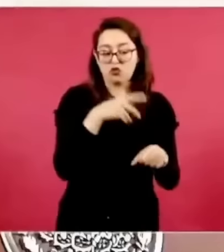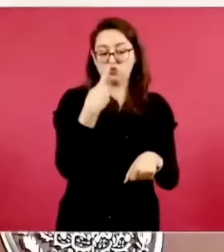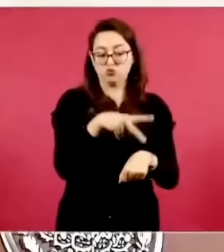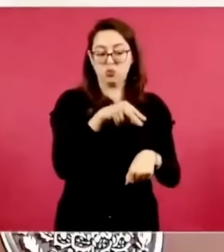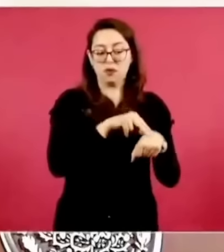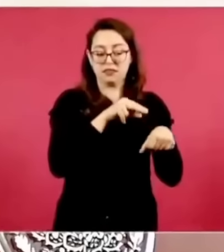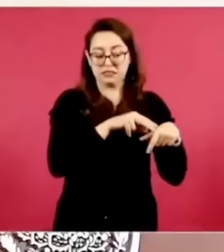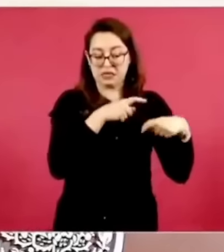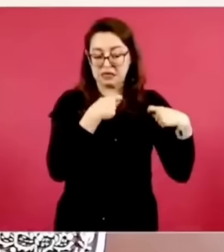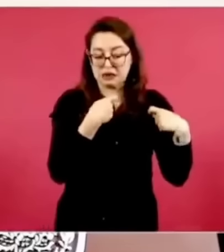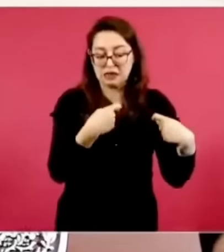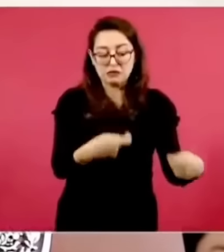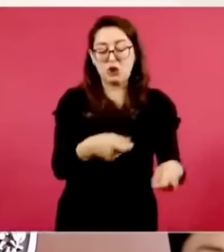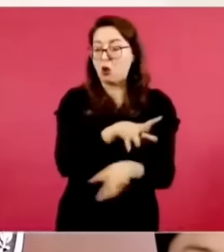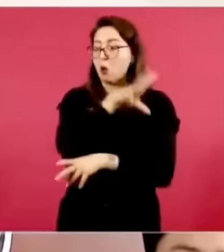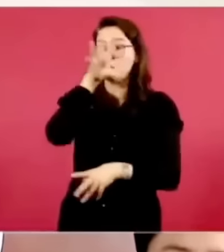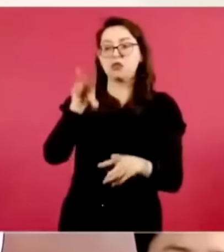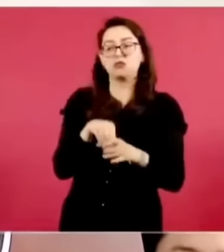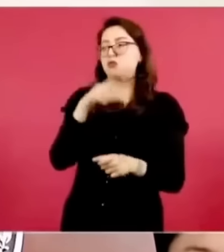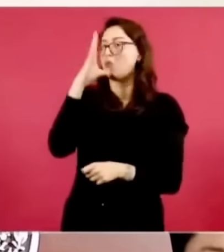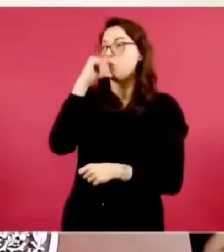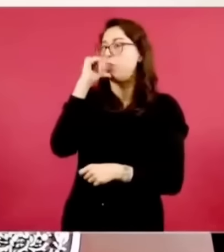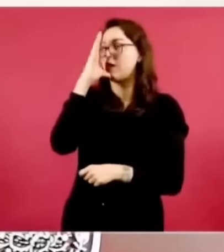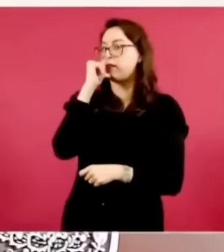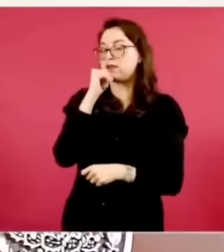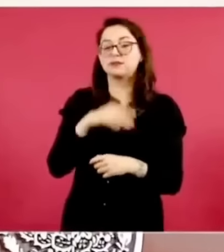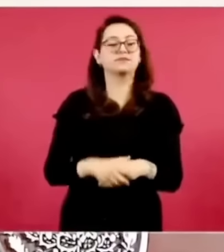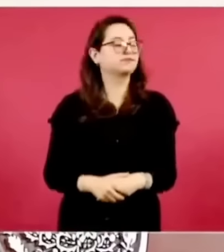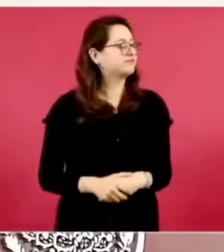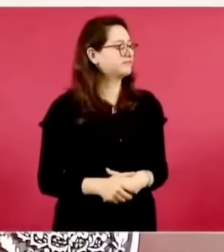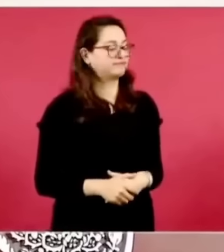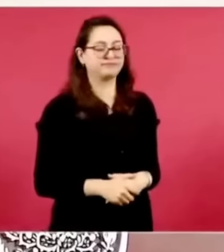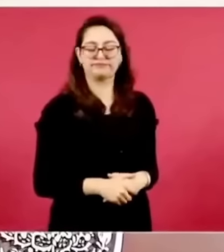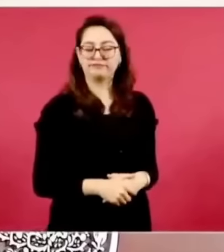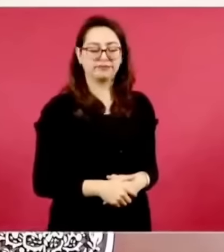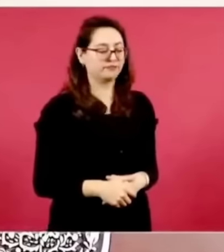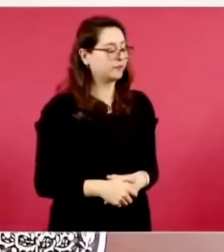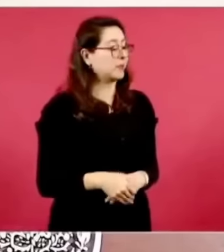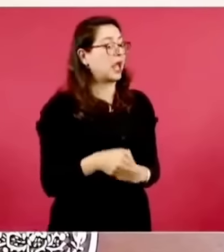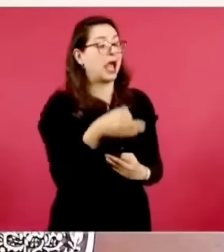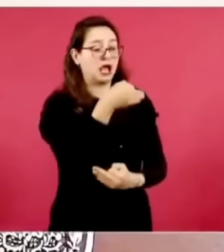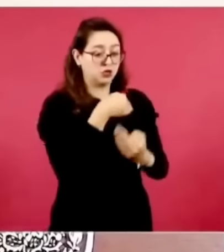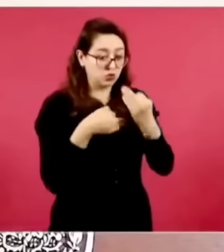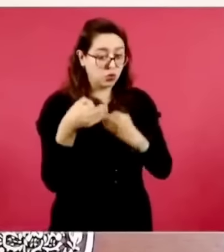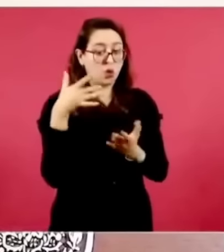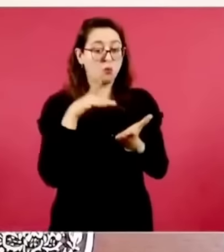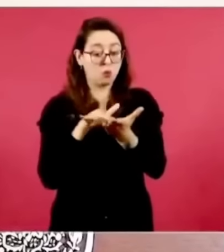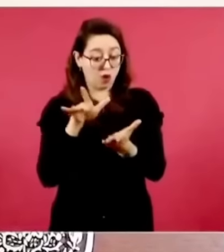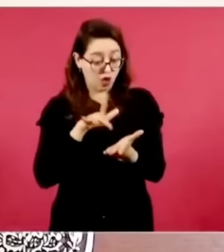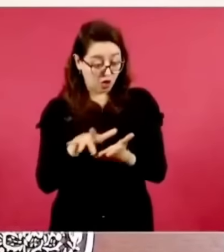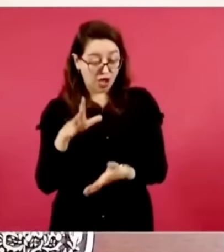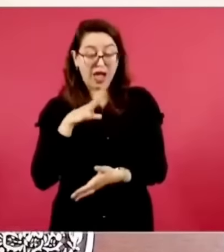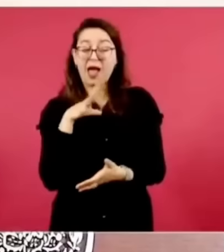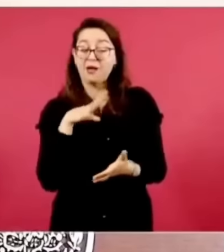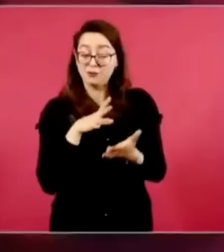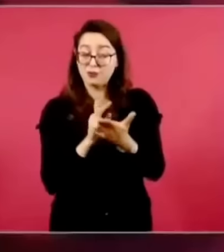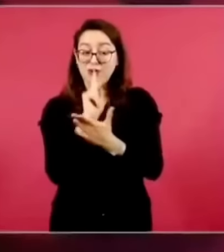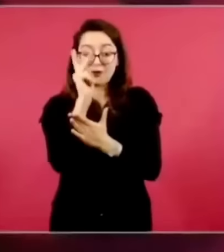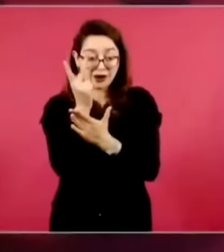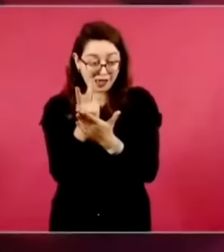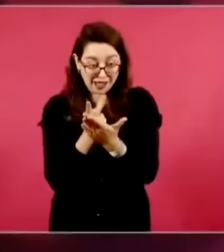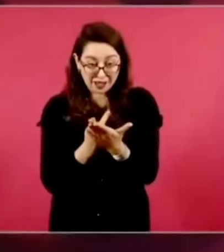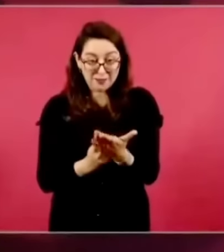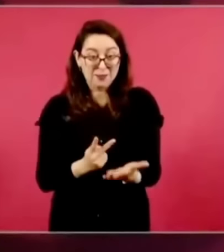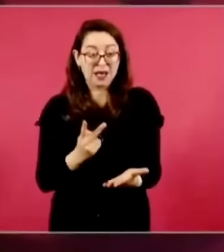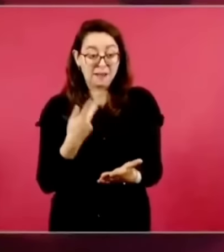medicina tradicional sí pero a todos a todos se les apoya y hay un programa Ahora sí